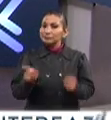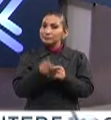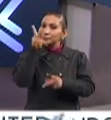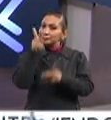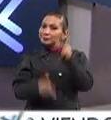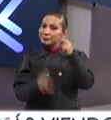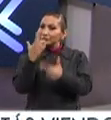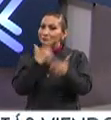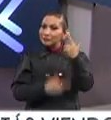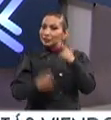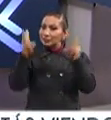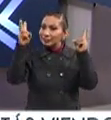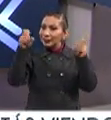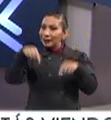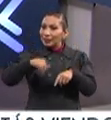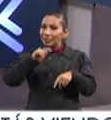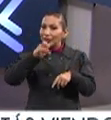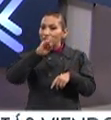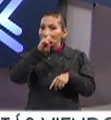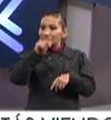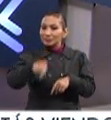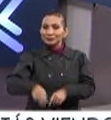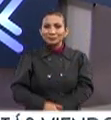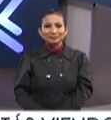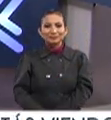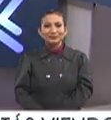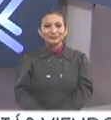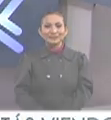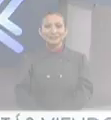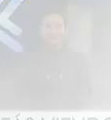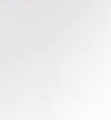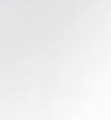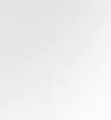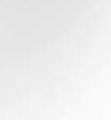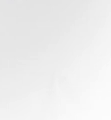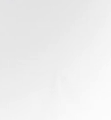una breve pausa y regresamos con más temas en Interfaz. No se vayan.